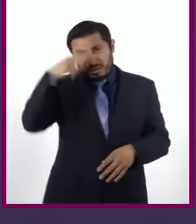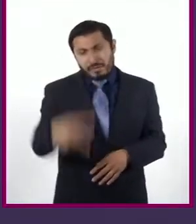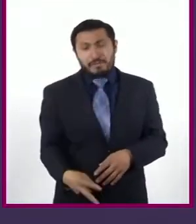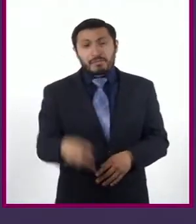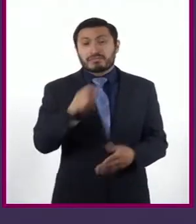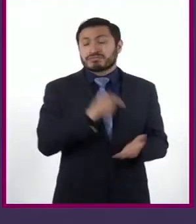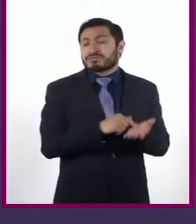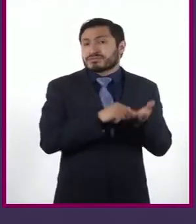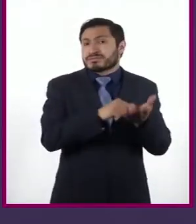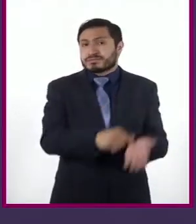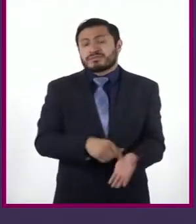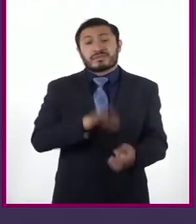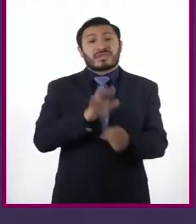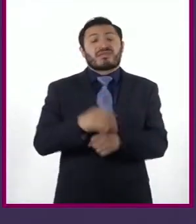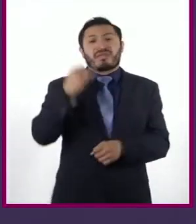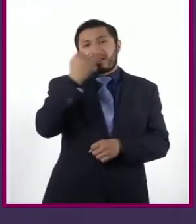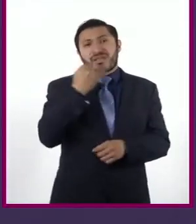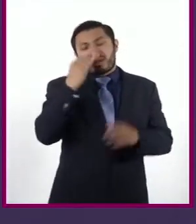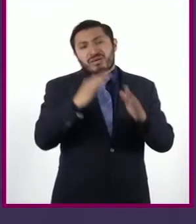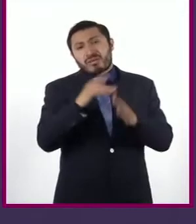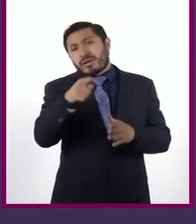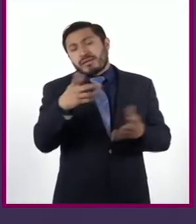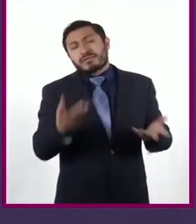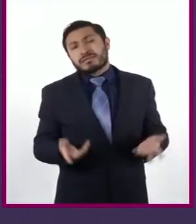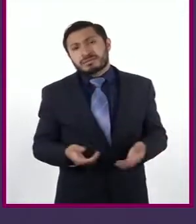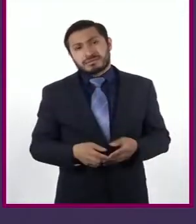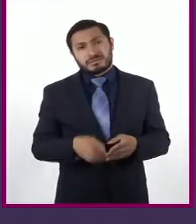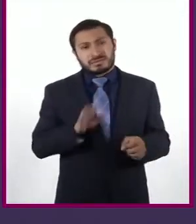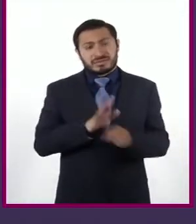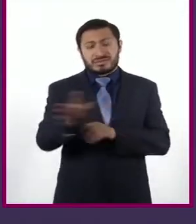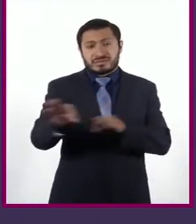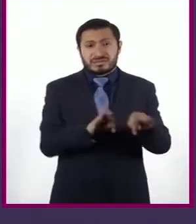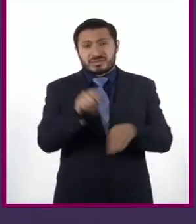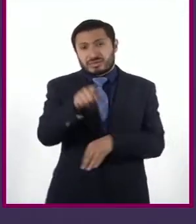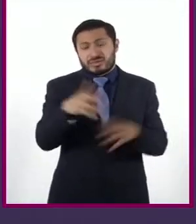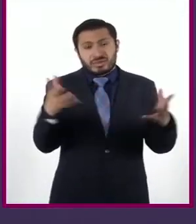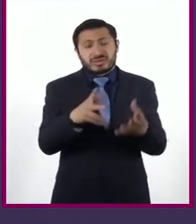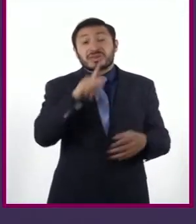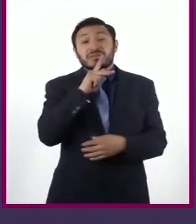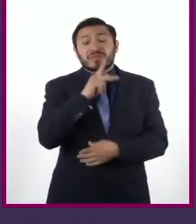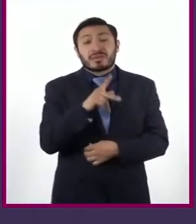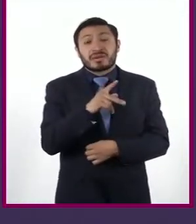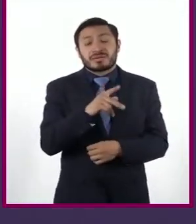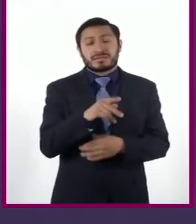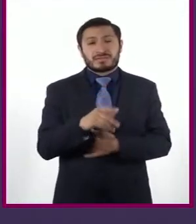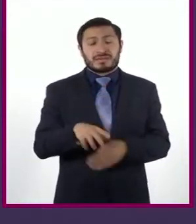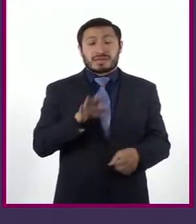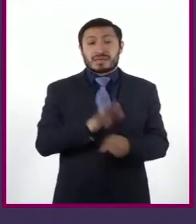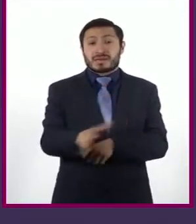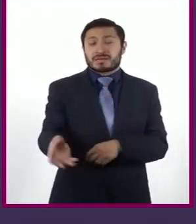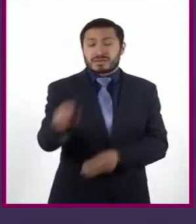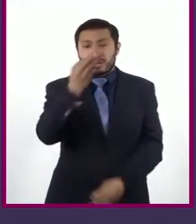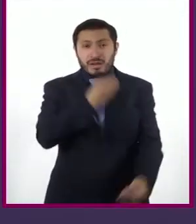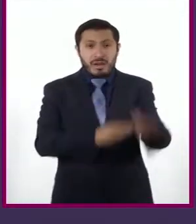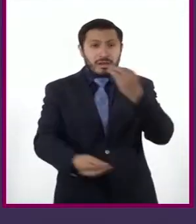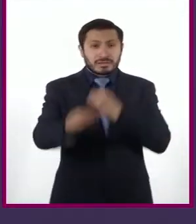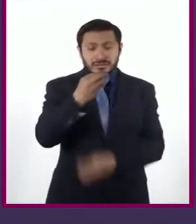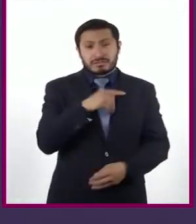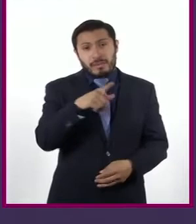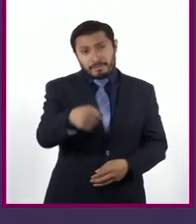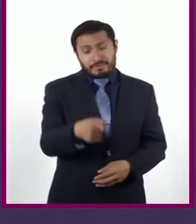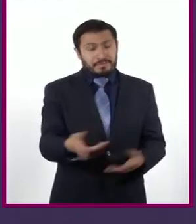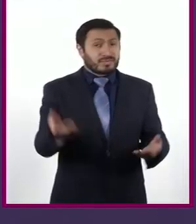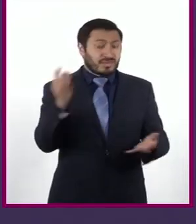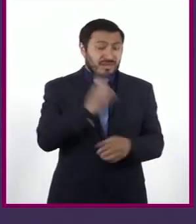siguiente: ¿qué idioma hablas en tu casa? ¿Qué tipo de trabajo realizan tus padres? ¿Qué tipo de comida almuerzas o